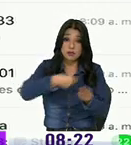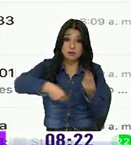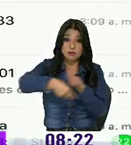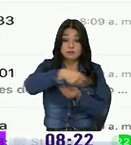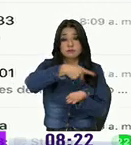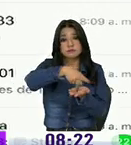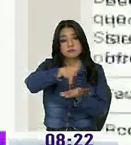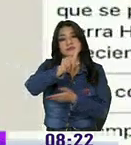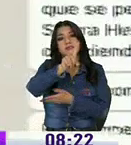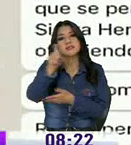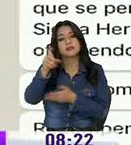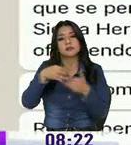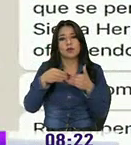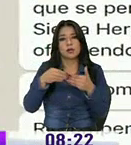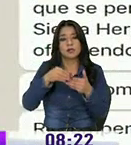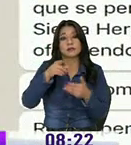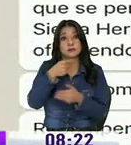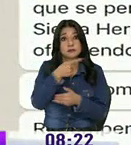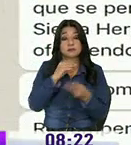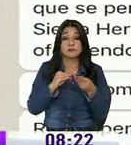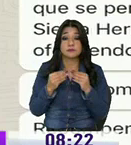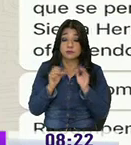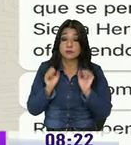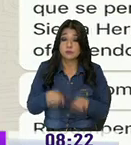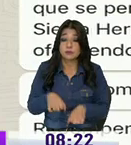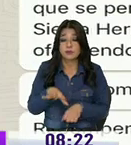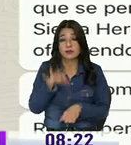Se comunican al